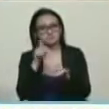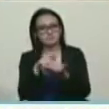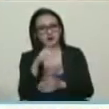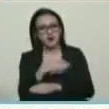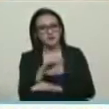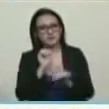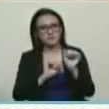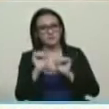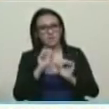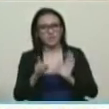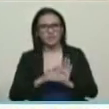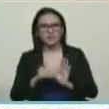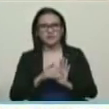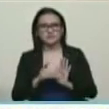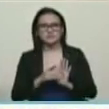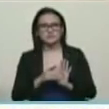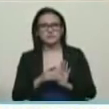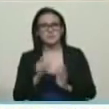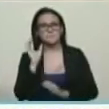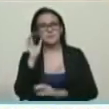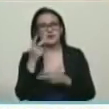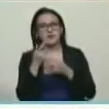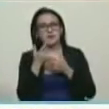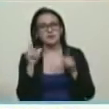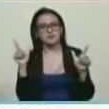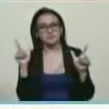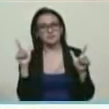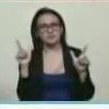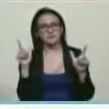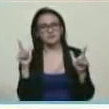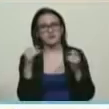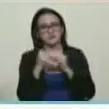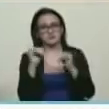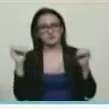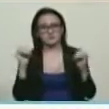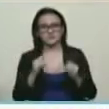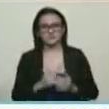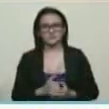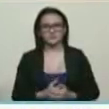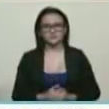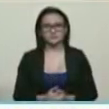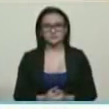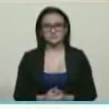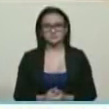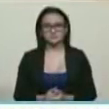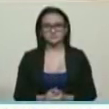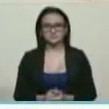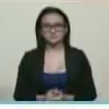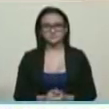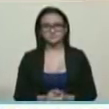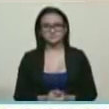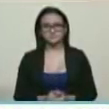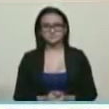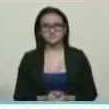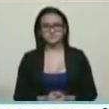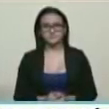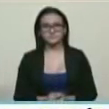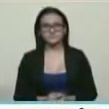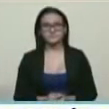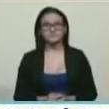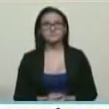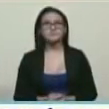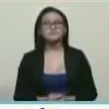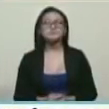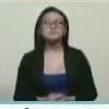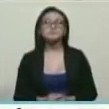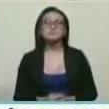su derecho a ser un país libre, soberano e independiente. Tenemos entendido que tienen activada una línea telefónica también para que las